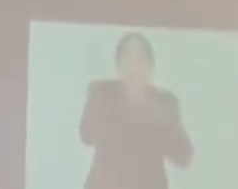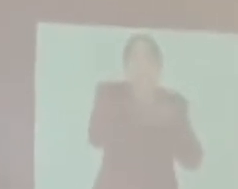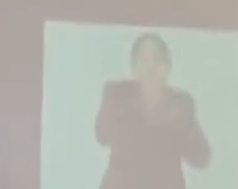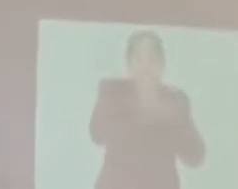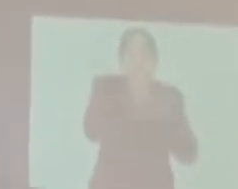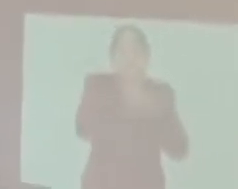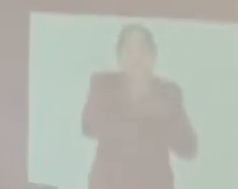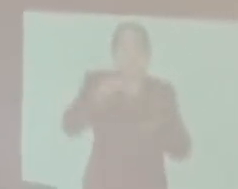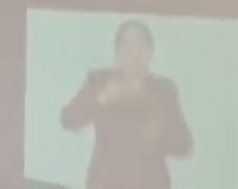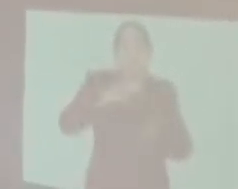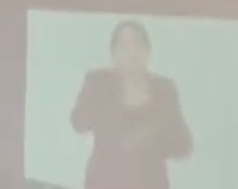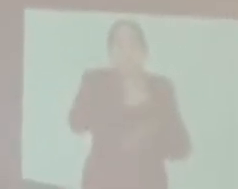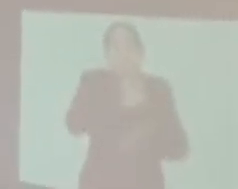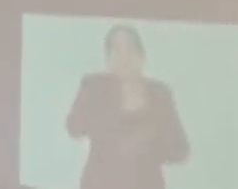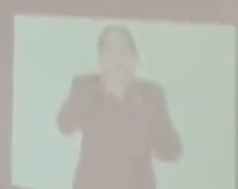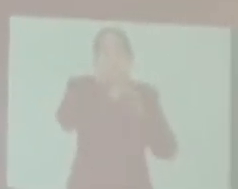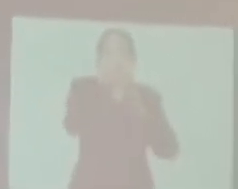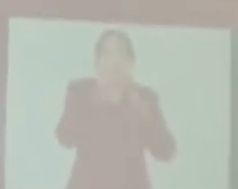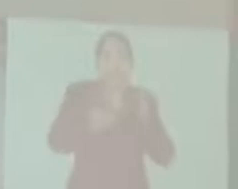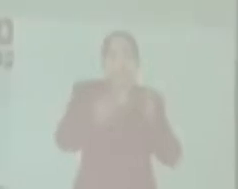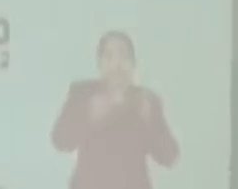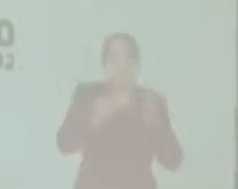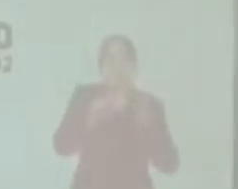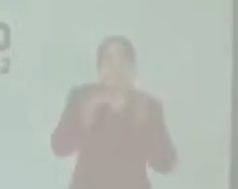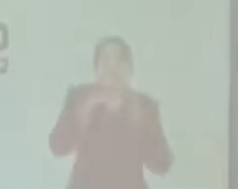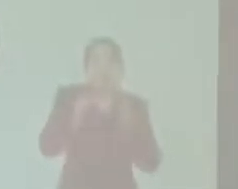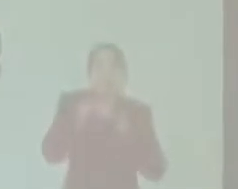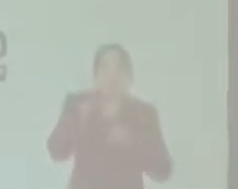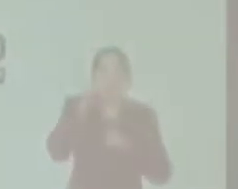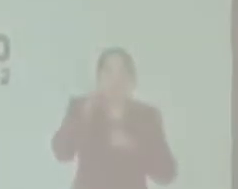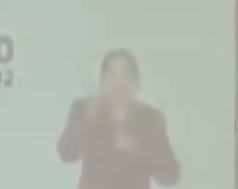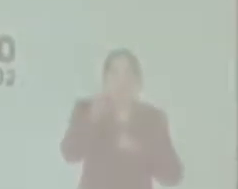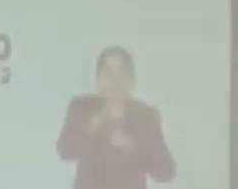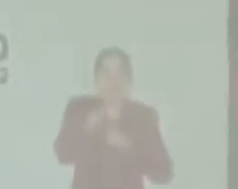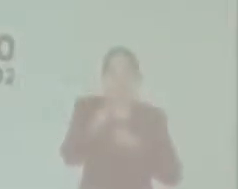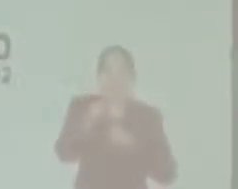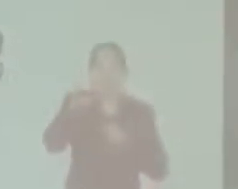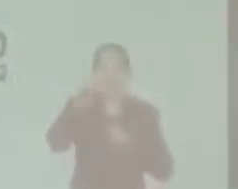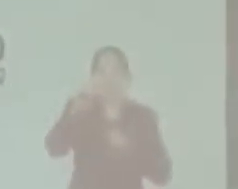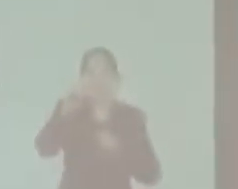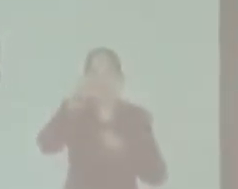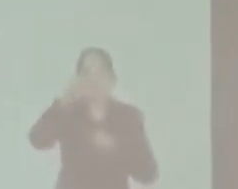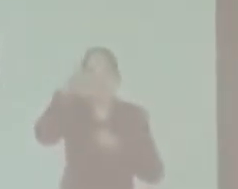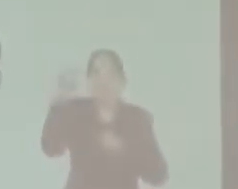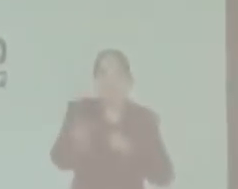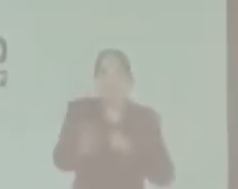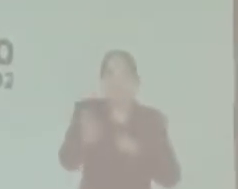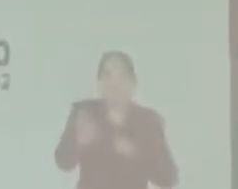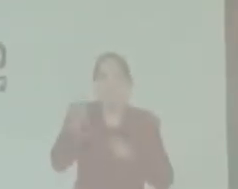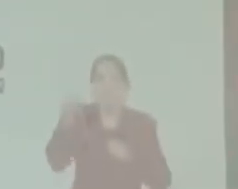menos endeudamiento, la inversión pública fue mayor en 20% en el periodo